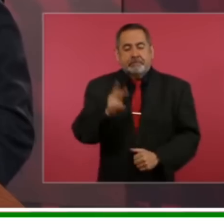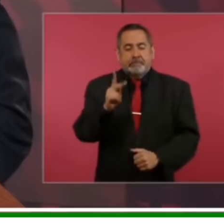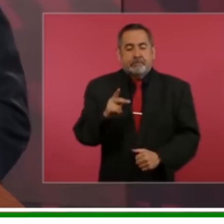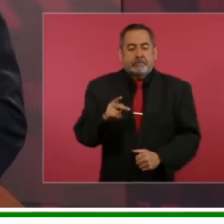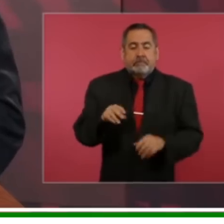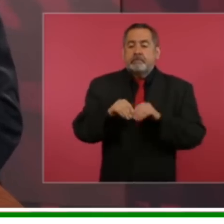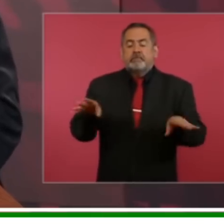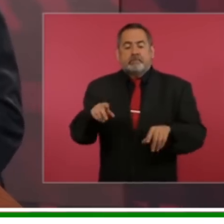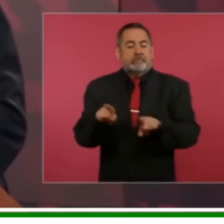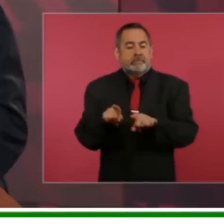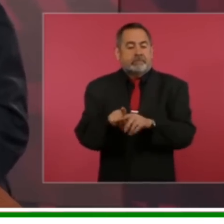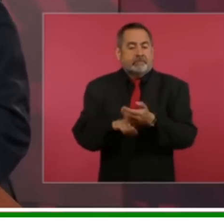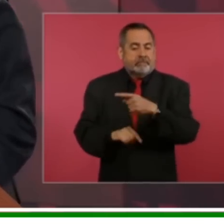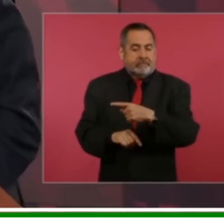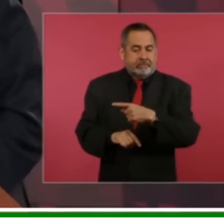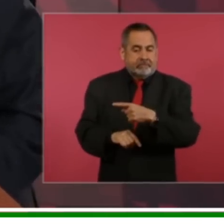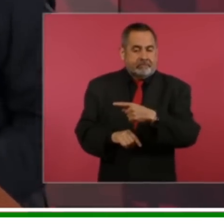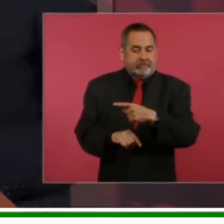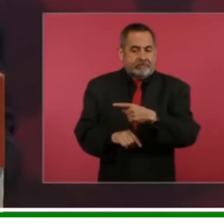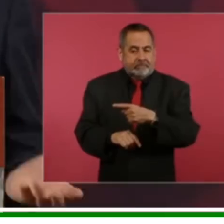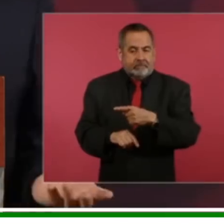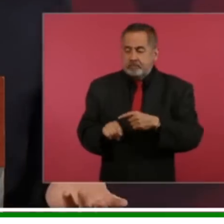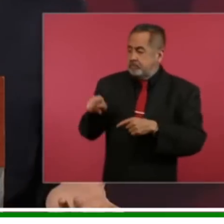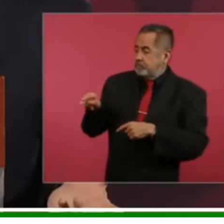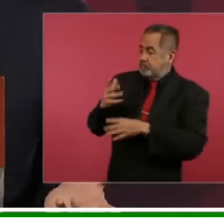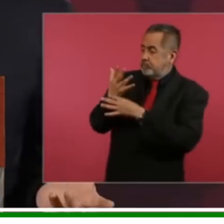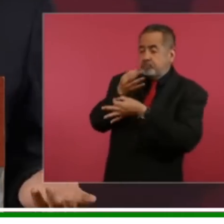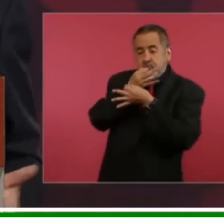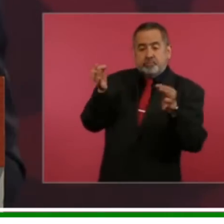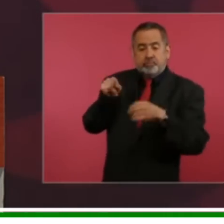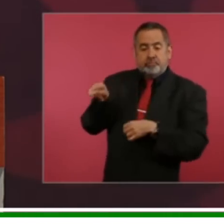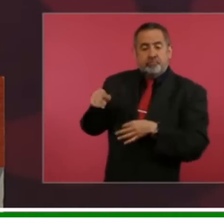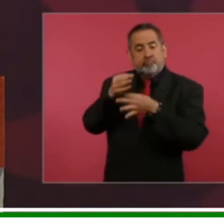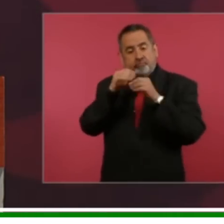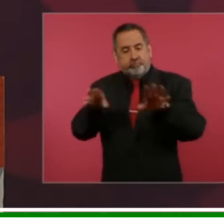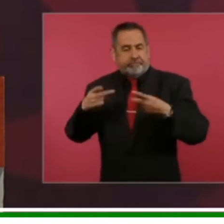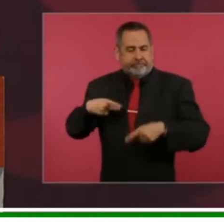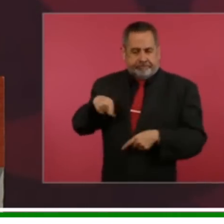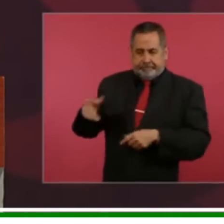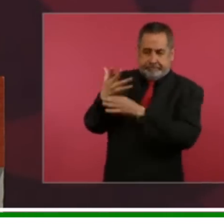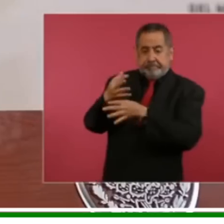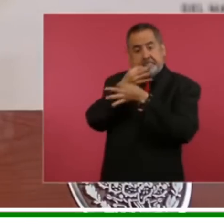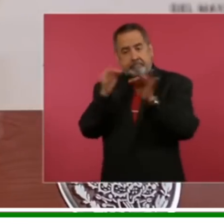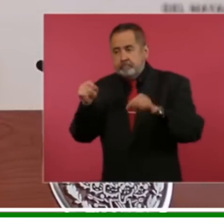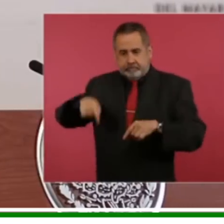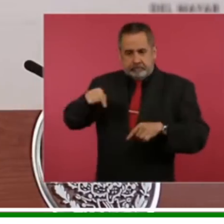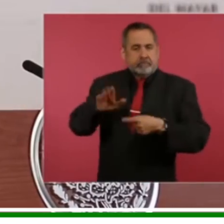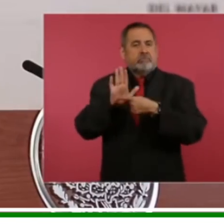va a pagar ni un peso porque se lo roban. Pero él sí puede